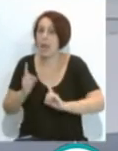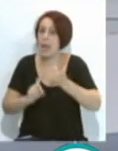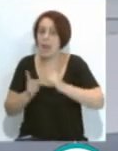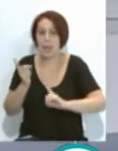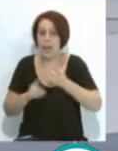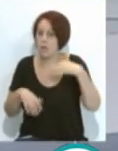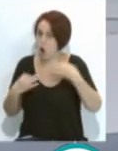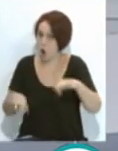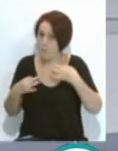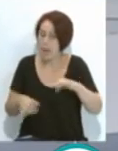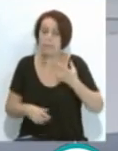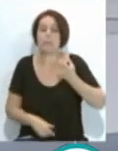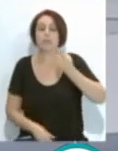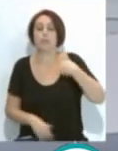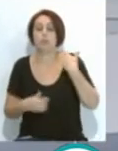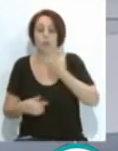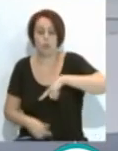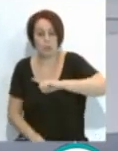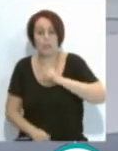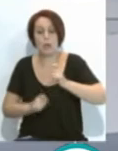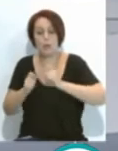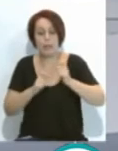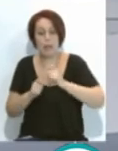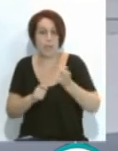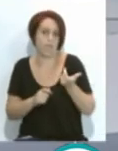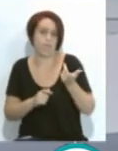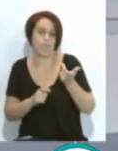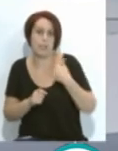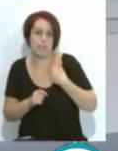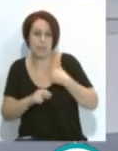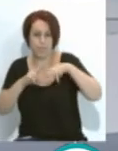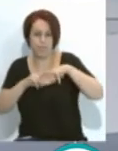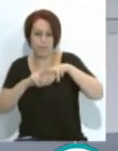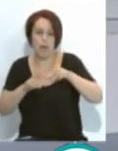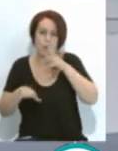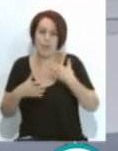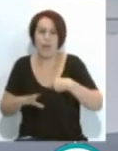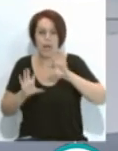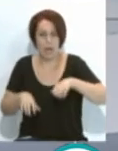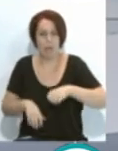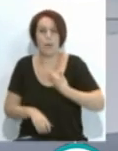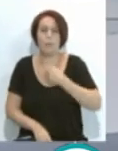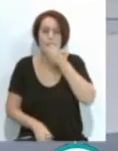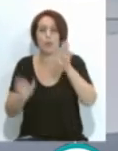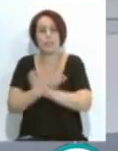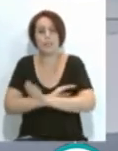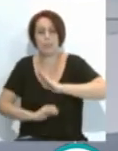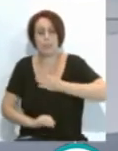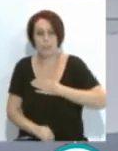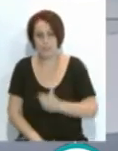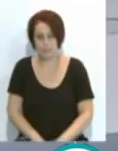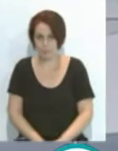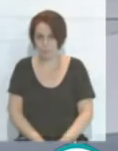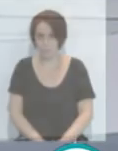entonces diseccionaremos toda esta rueda de prensa con la actualidad del Cádiz Club de Fútbol. Que tengan una muy buena noche y hasta mañana.